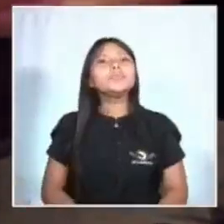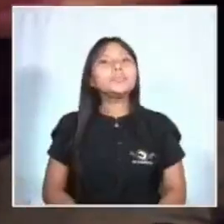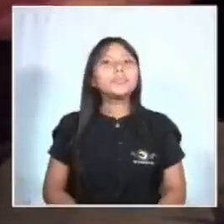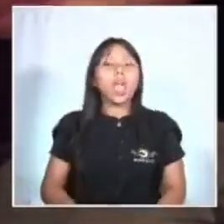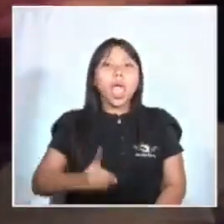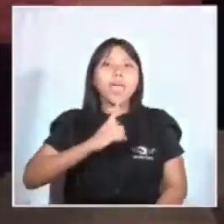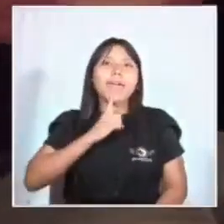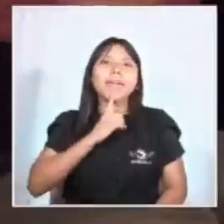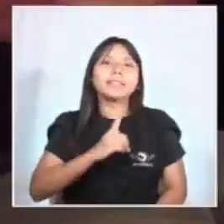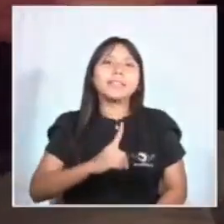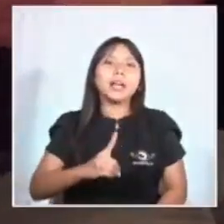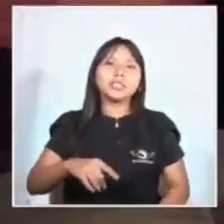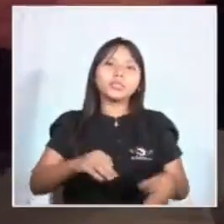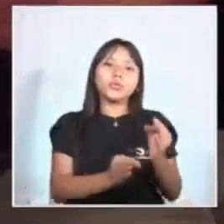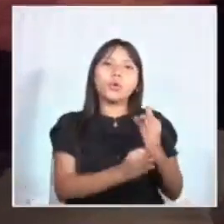Estás gestando